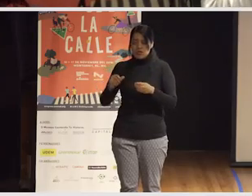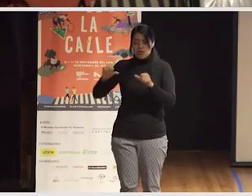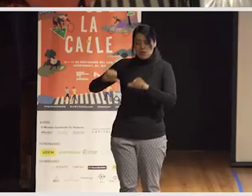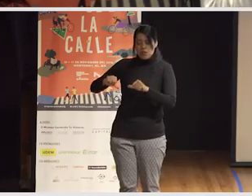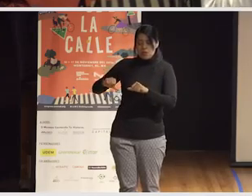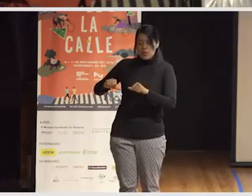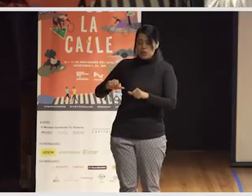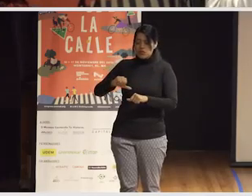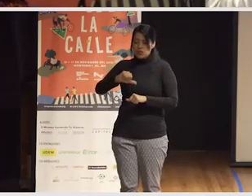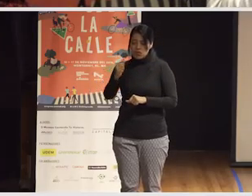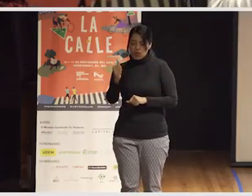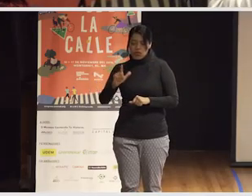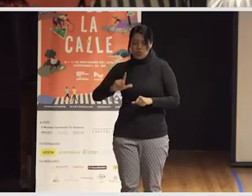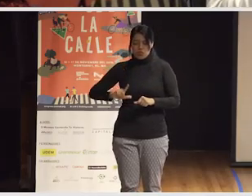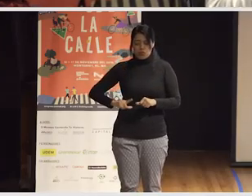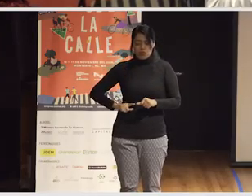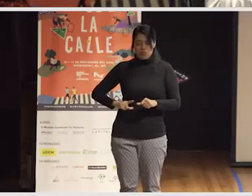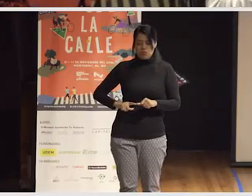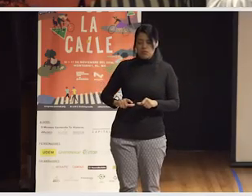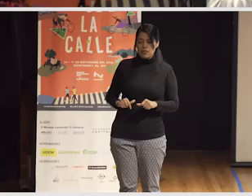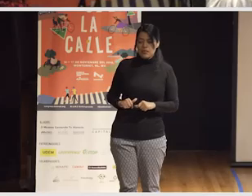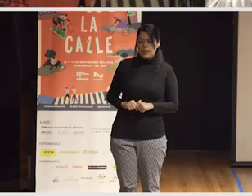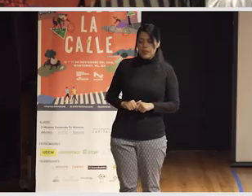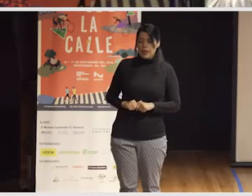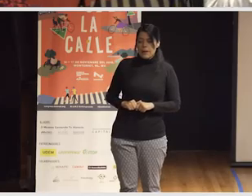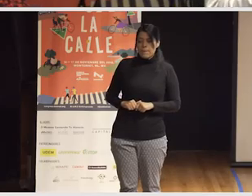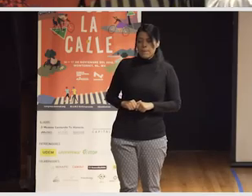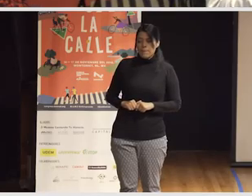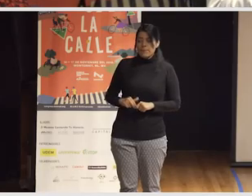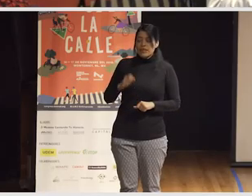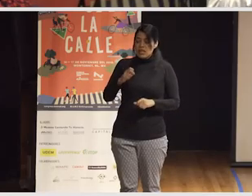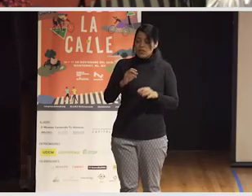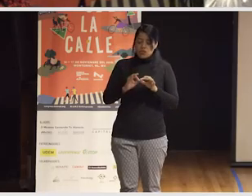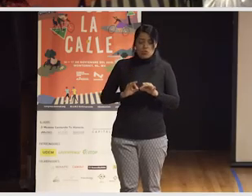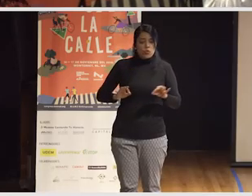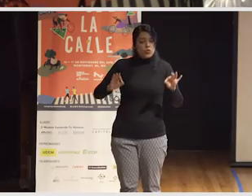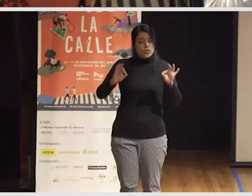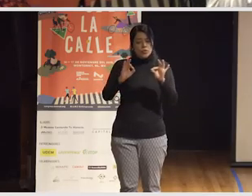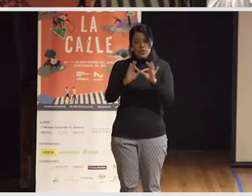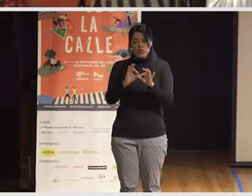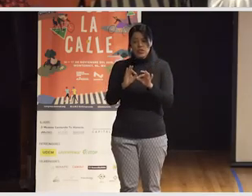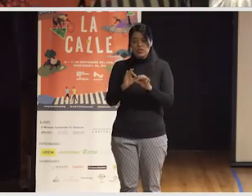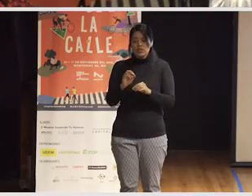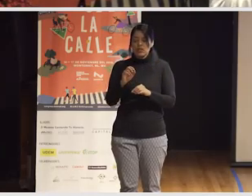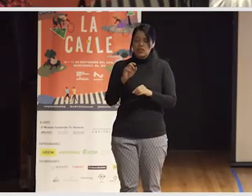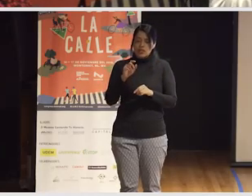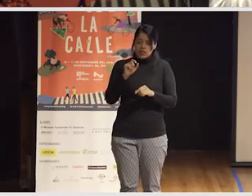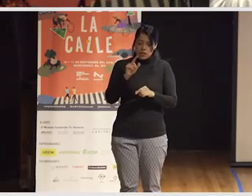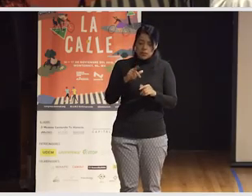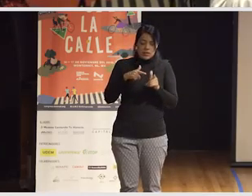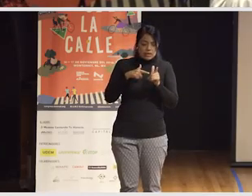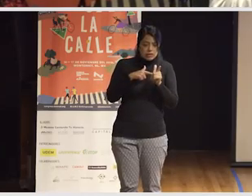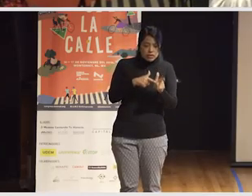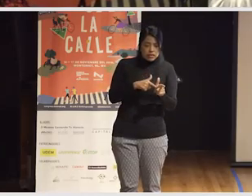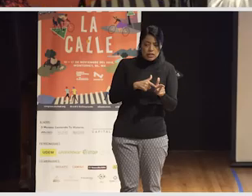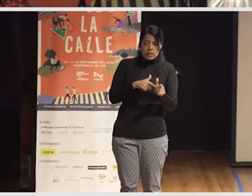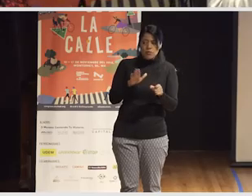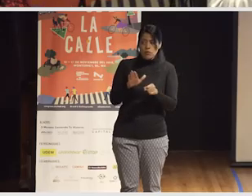con otras autoridades de otra índole entonces esto es muy importante también mantenerlo porque